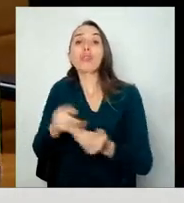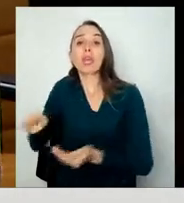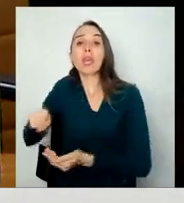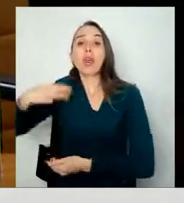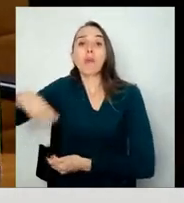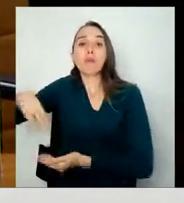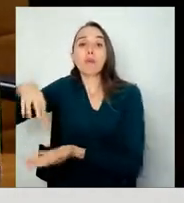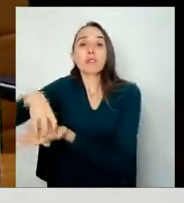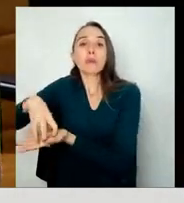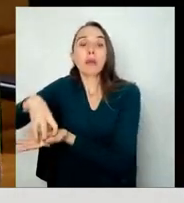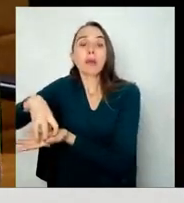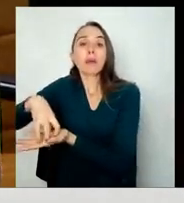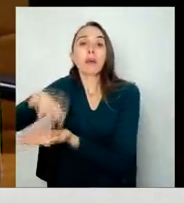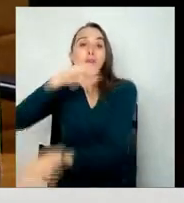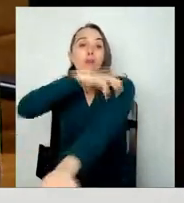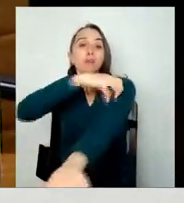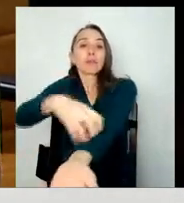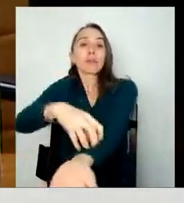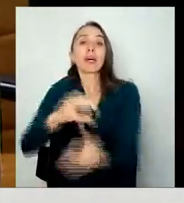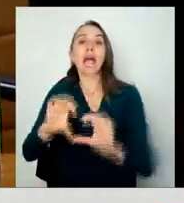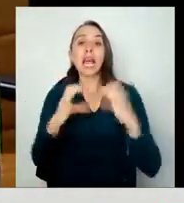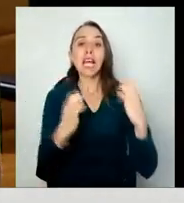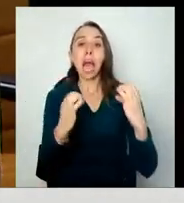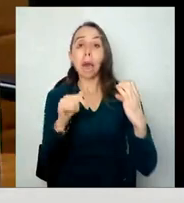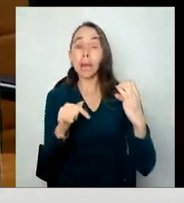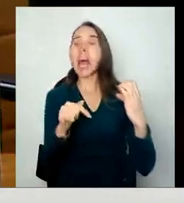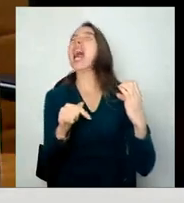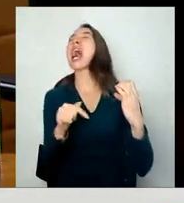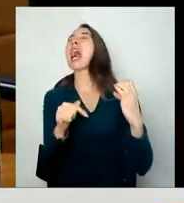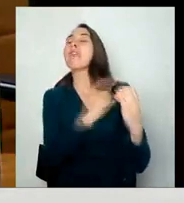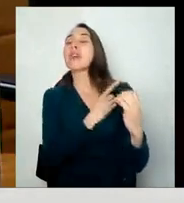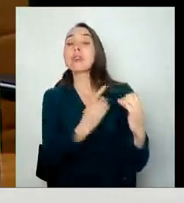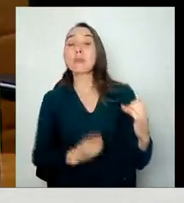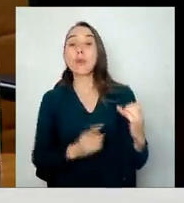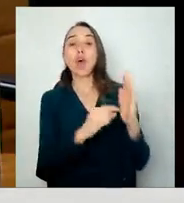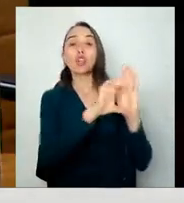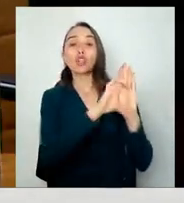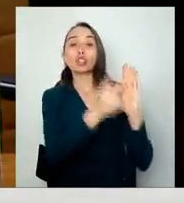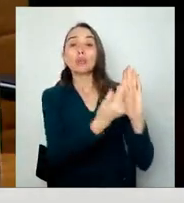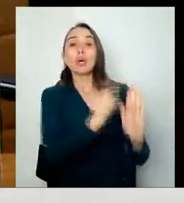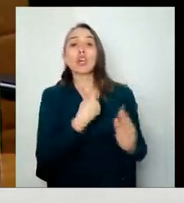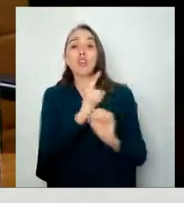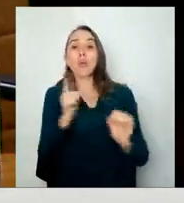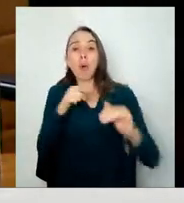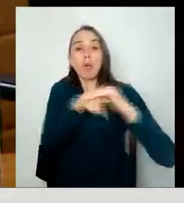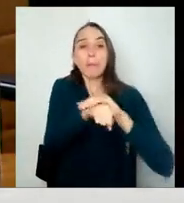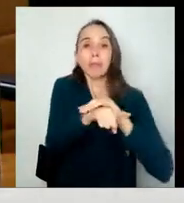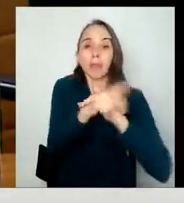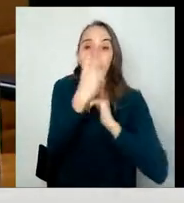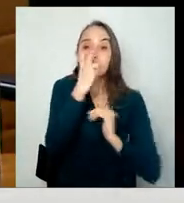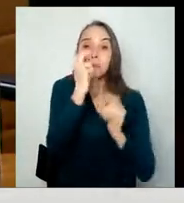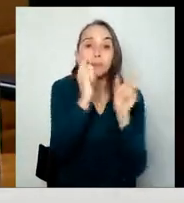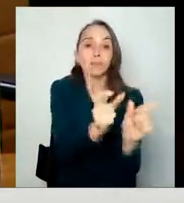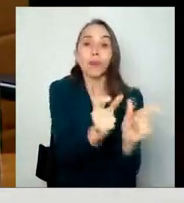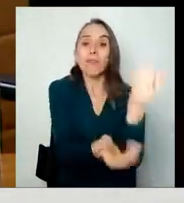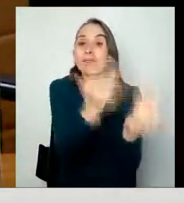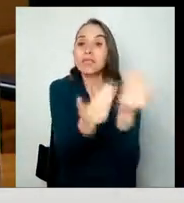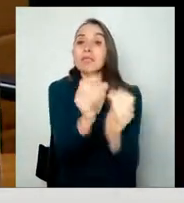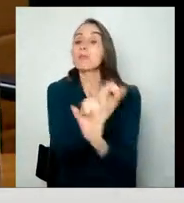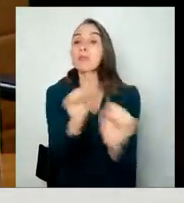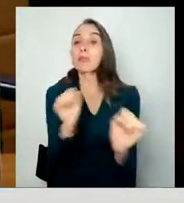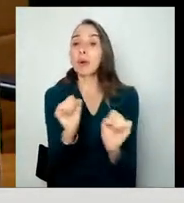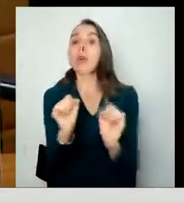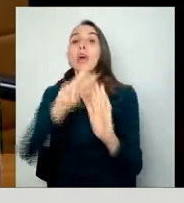esta cámara no tiene ninguna facultad de fiscalizar yo creo que ahí amerita una modificación a la Constitución